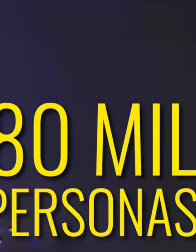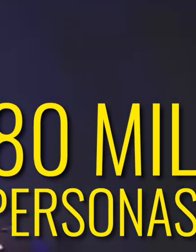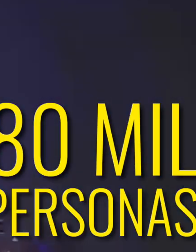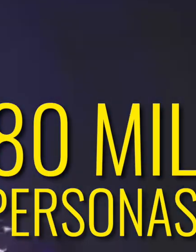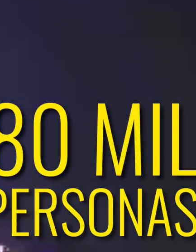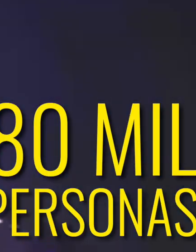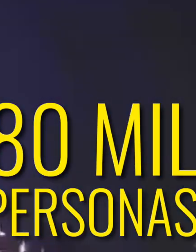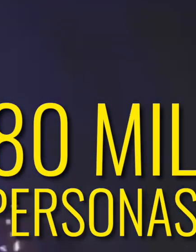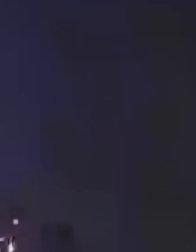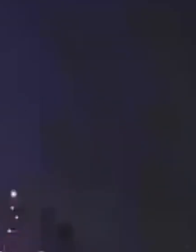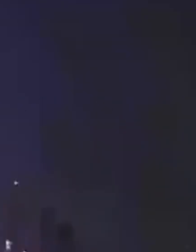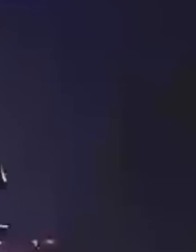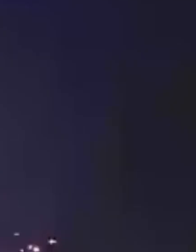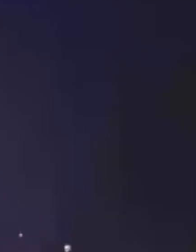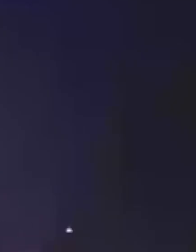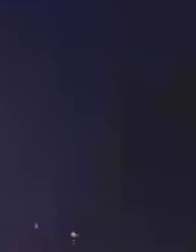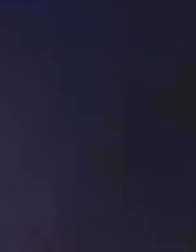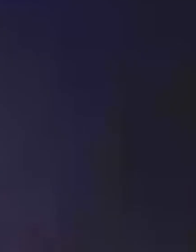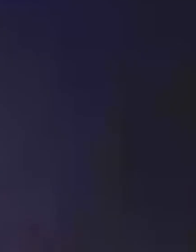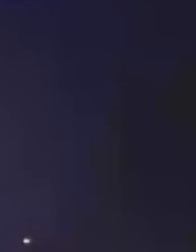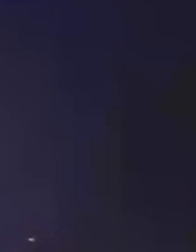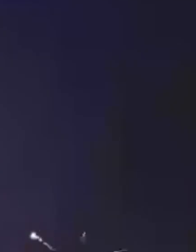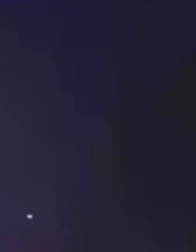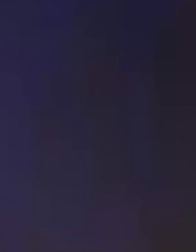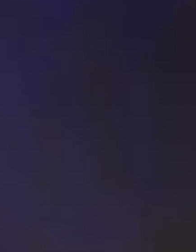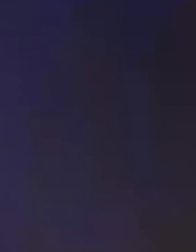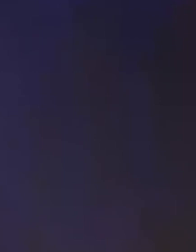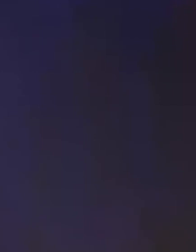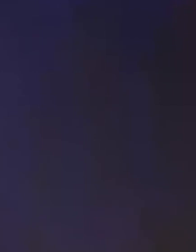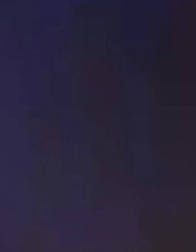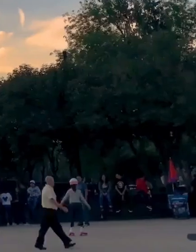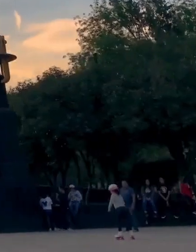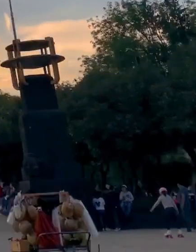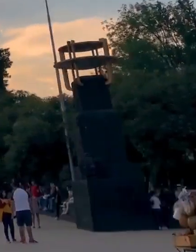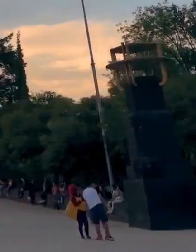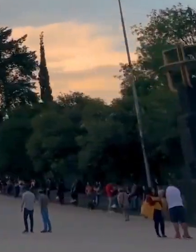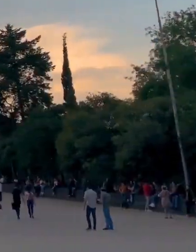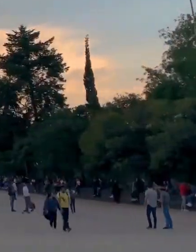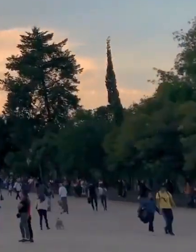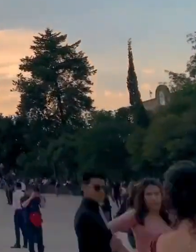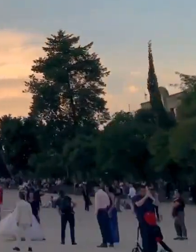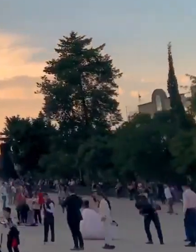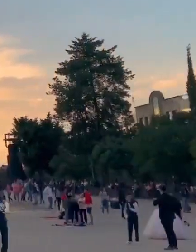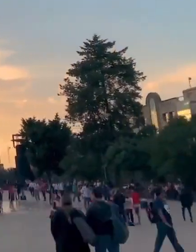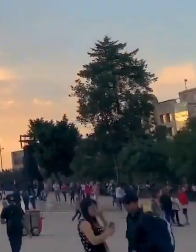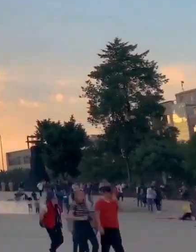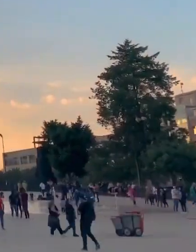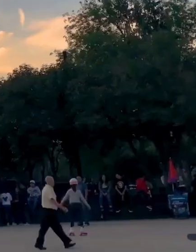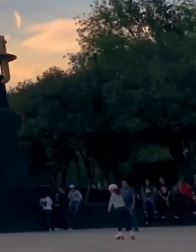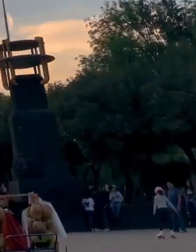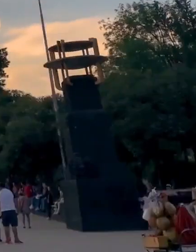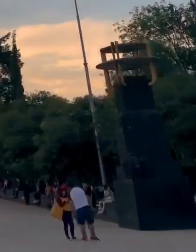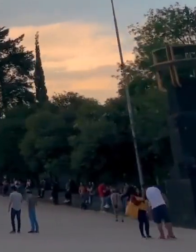280.000 personas es decir una brutalidad es una idea la Ciudad de México tiene unos 9 millones de habitantes es así que la cantidad de